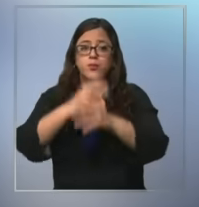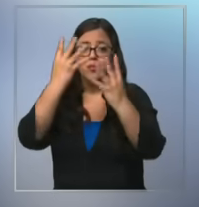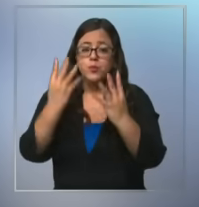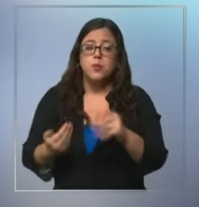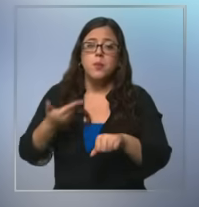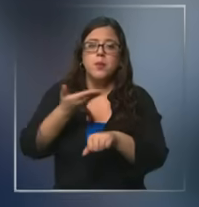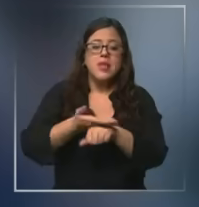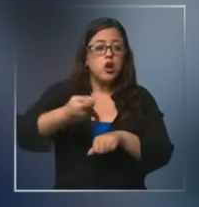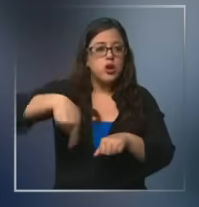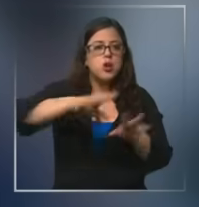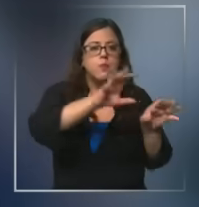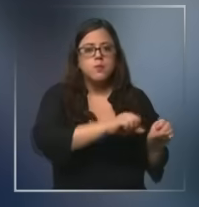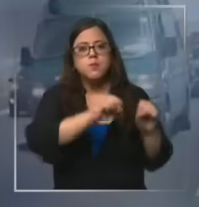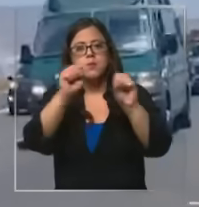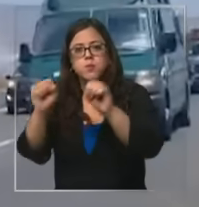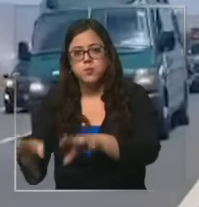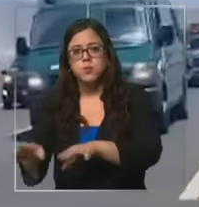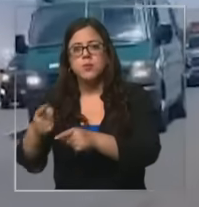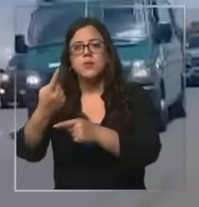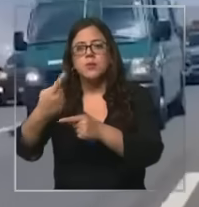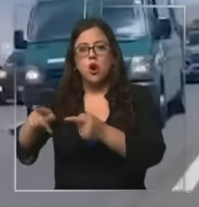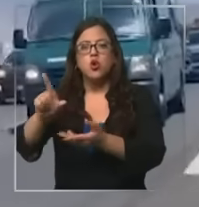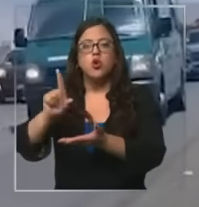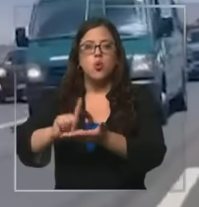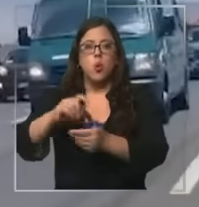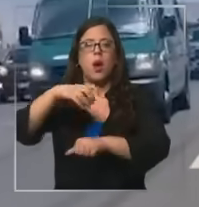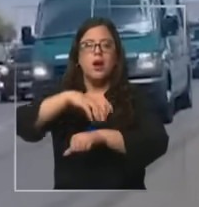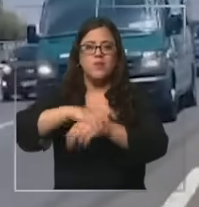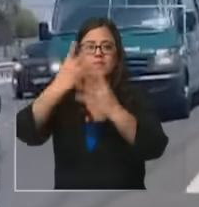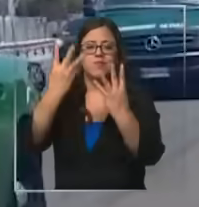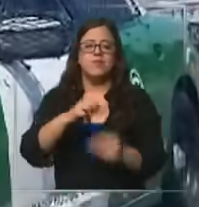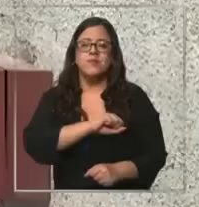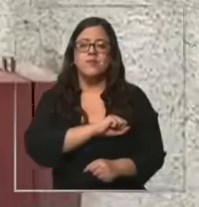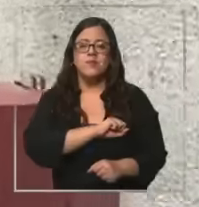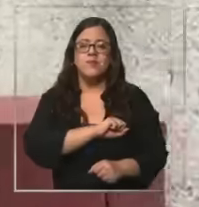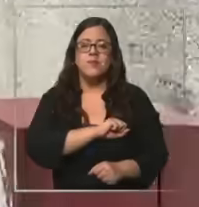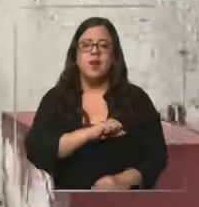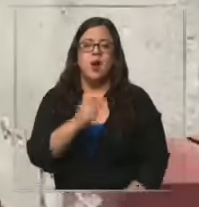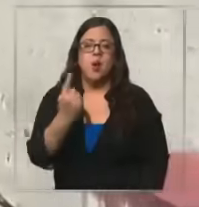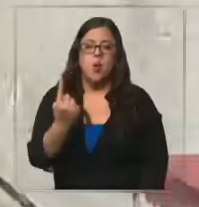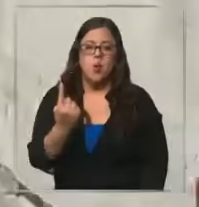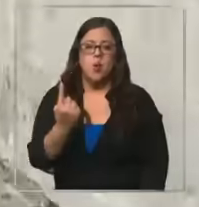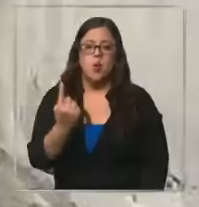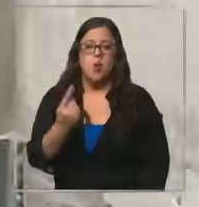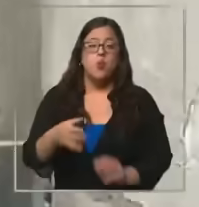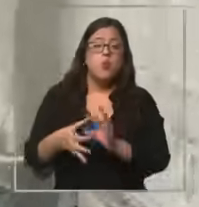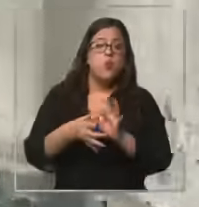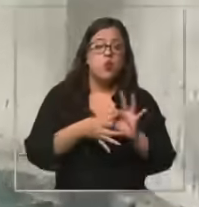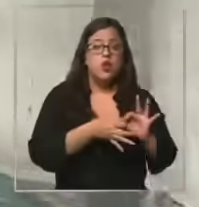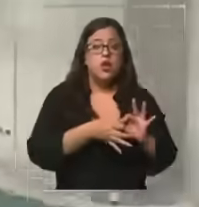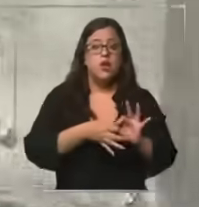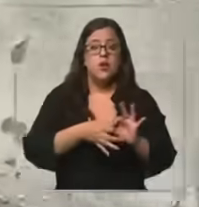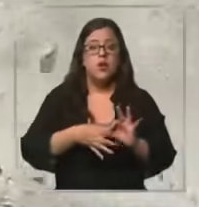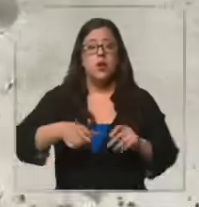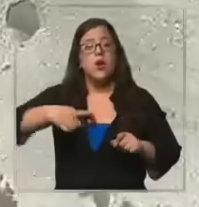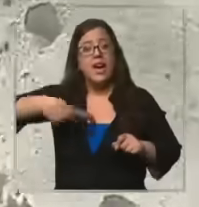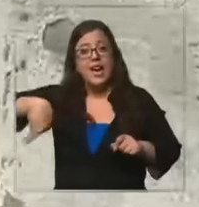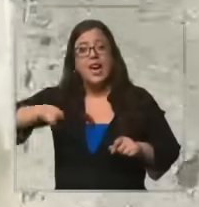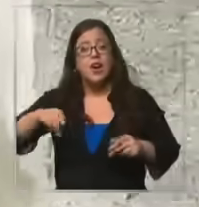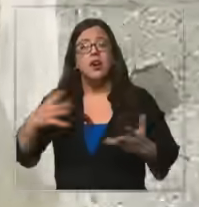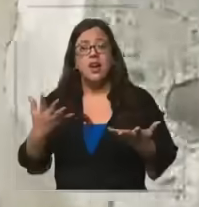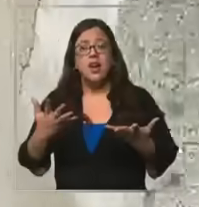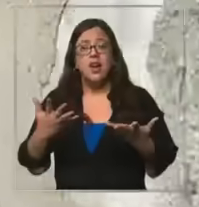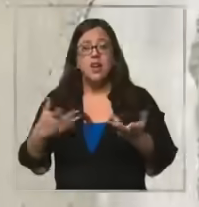ser trasladados hasta una unidad de seguridad, de alta seguridad en Santiago, el penal Santiago 1, dado que mantendrían